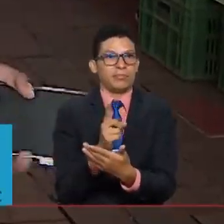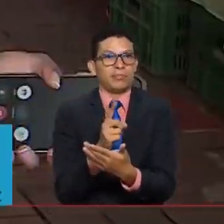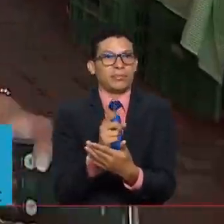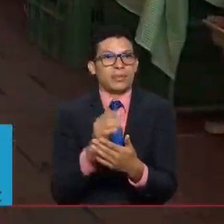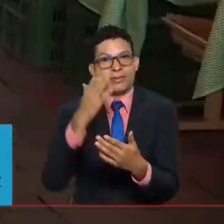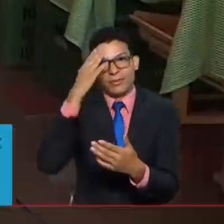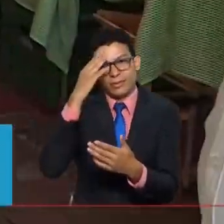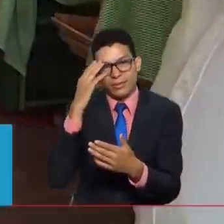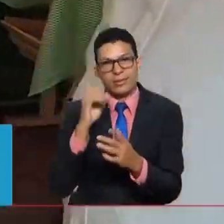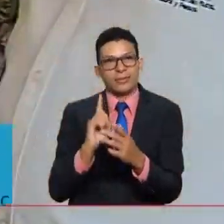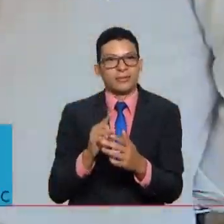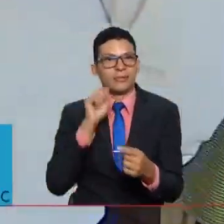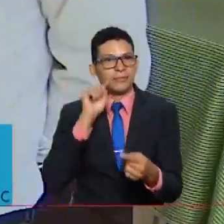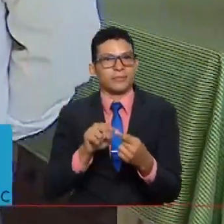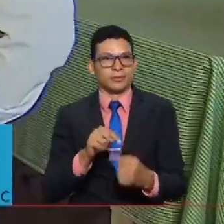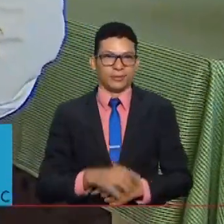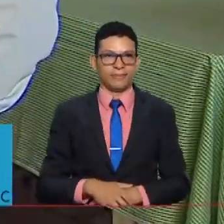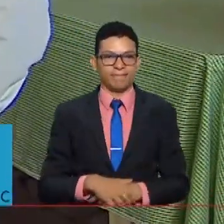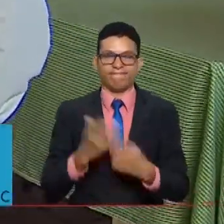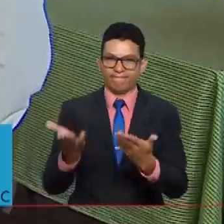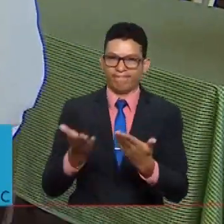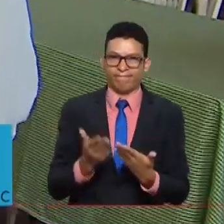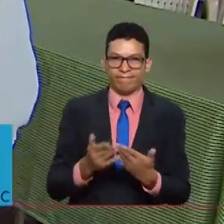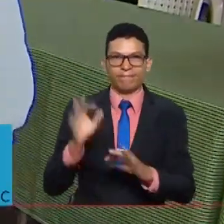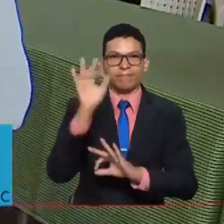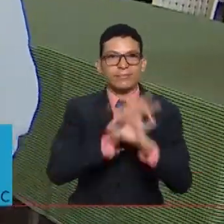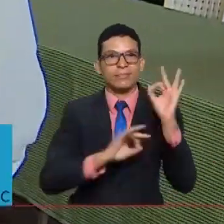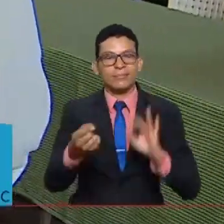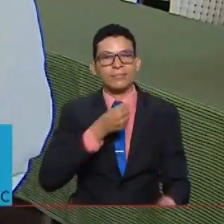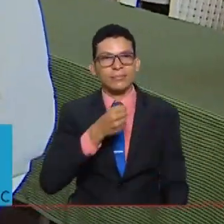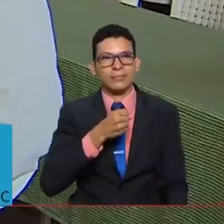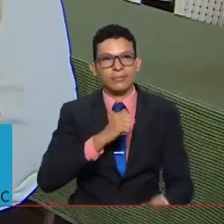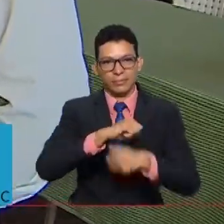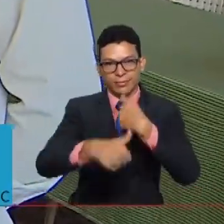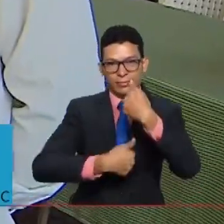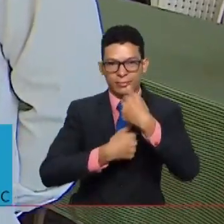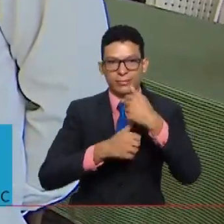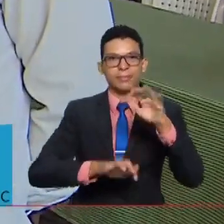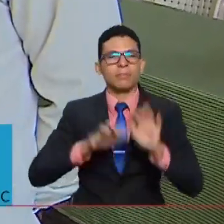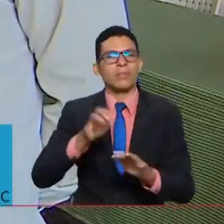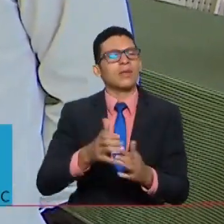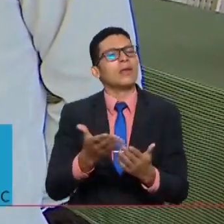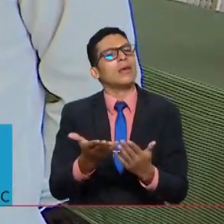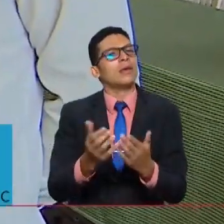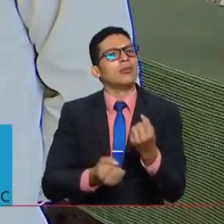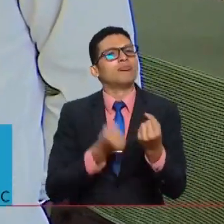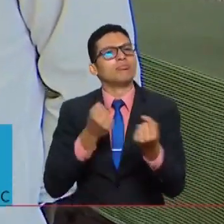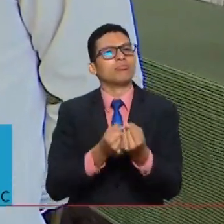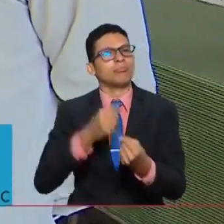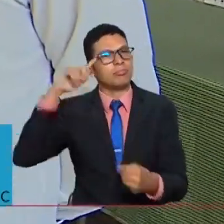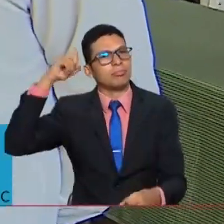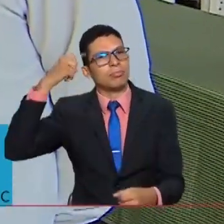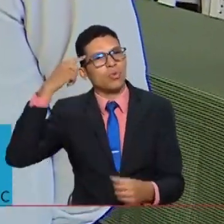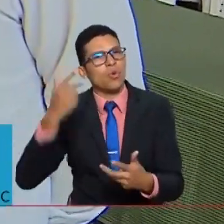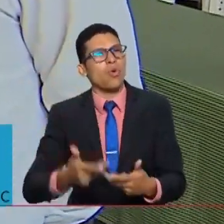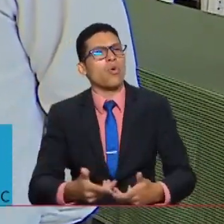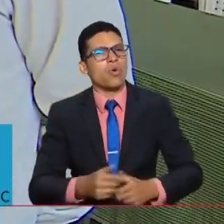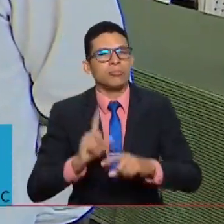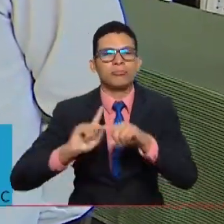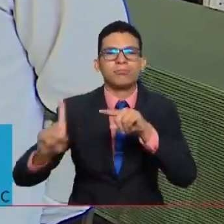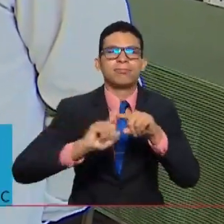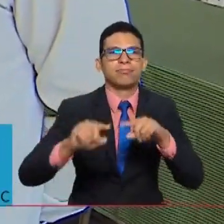cerrar estas apuestas. Bienvenido a Telepacífico Noticias, subsecretario. Hablemos de ese apoyo que se está brindando desde la gobernación y las